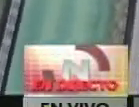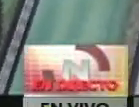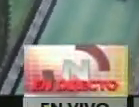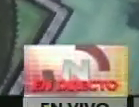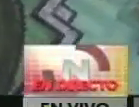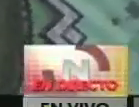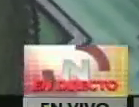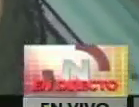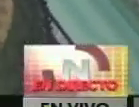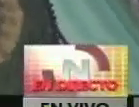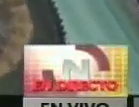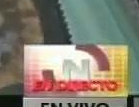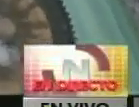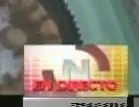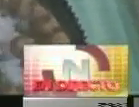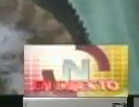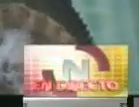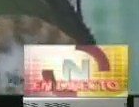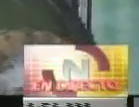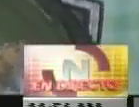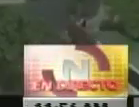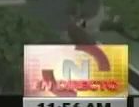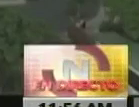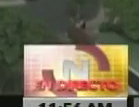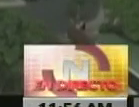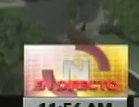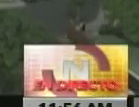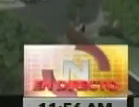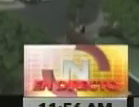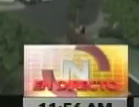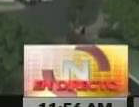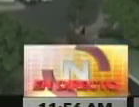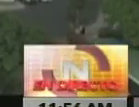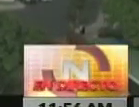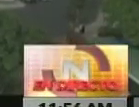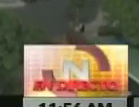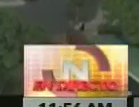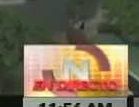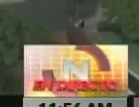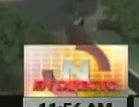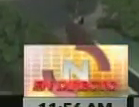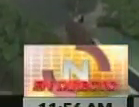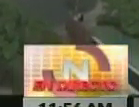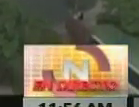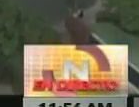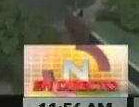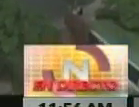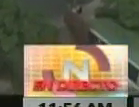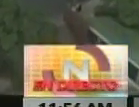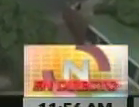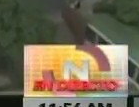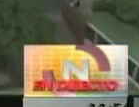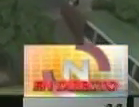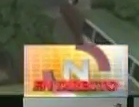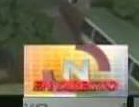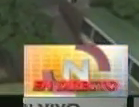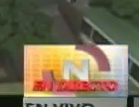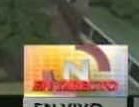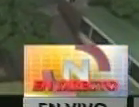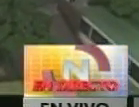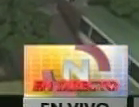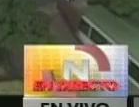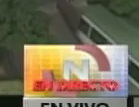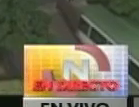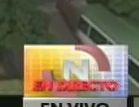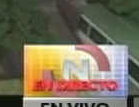espera del primer mandatario nacional para lo que será esta importante actividad que se llevará a cabo en el Salón